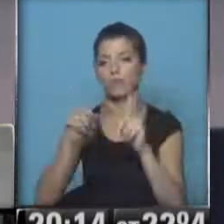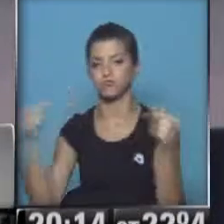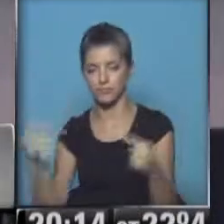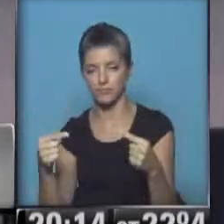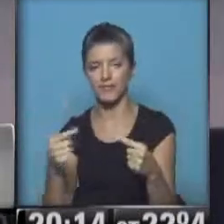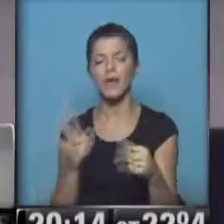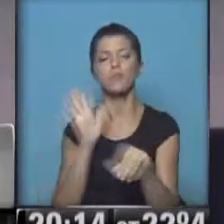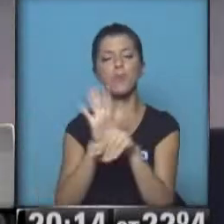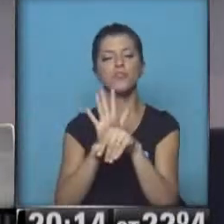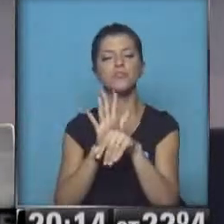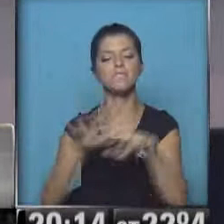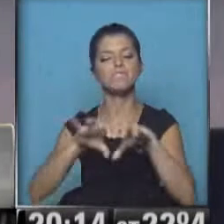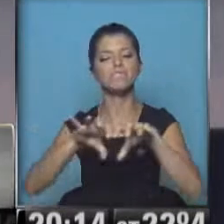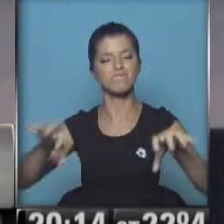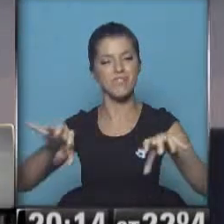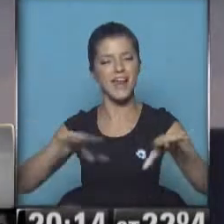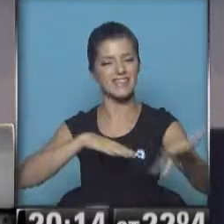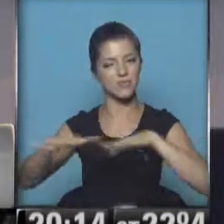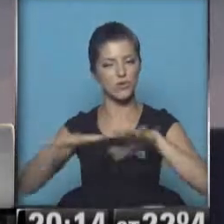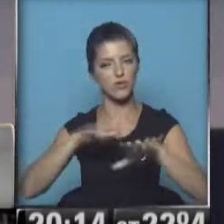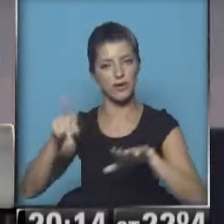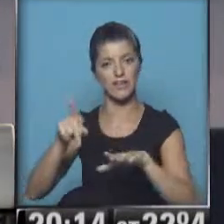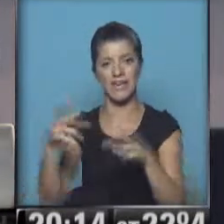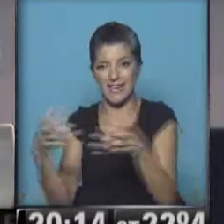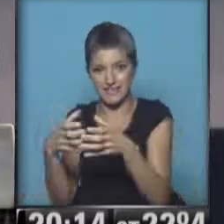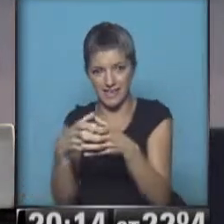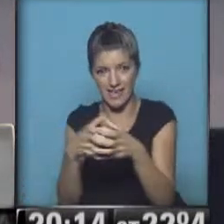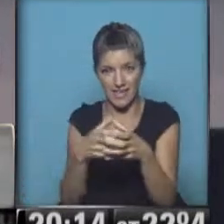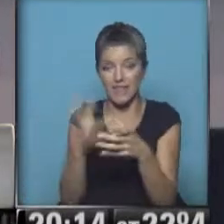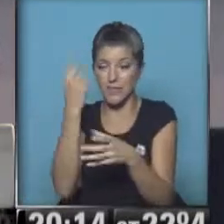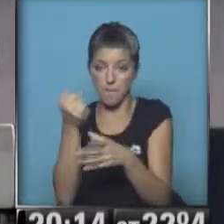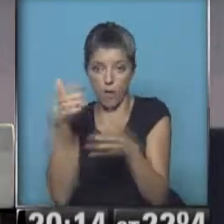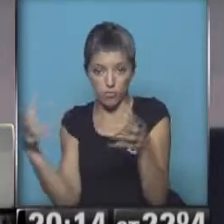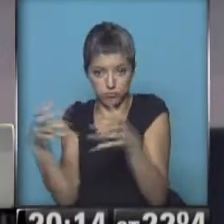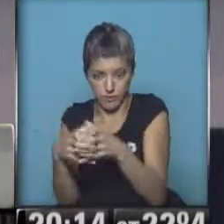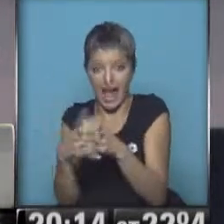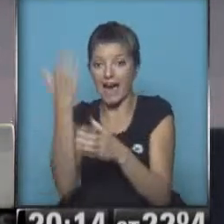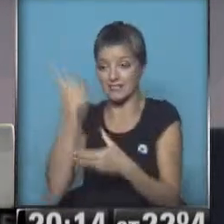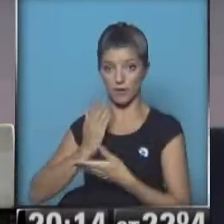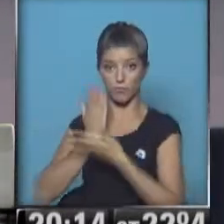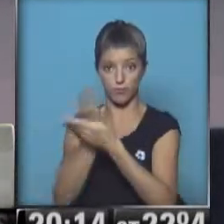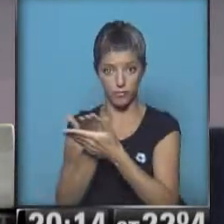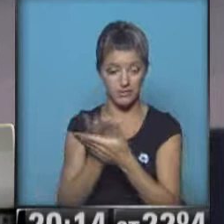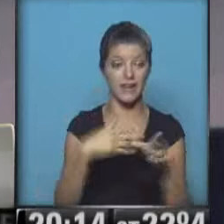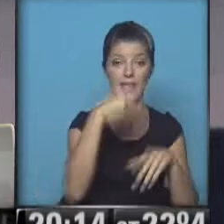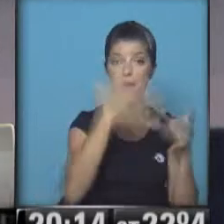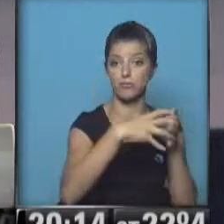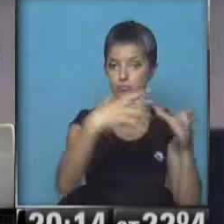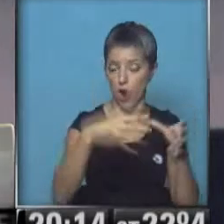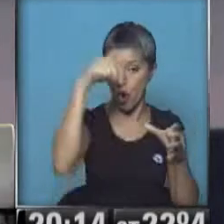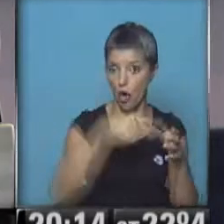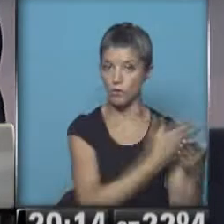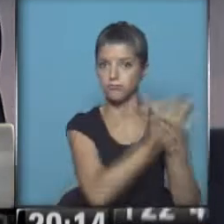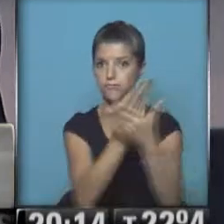separada está la cosa que el dictamen de minoría se entregó ayer entiendo y el de mayoría hoy el